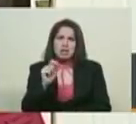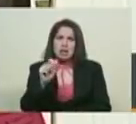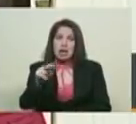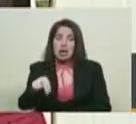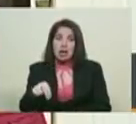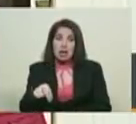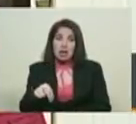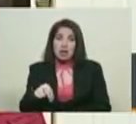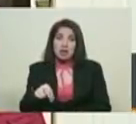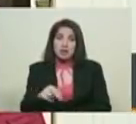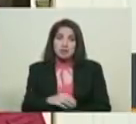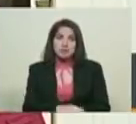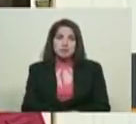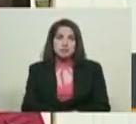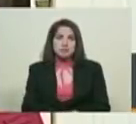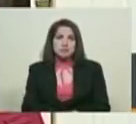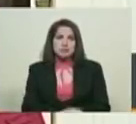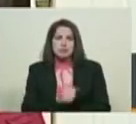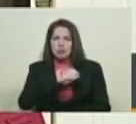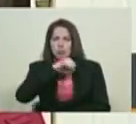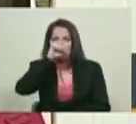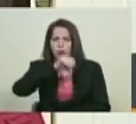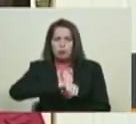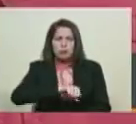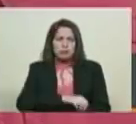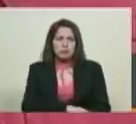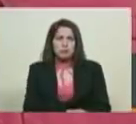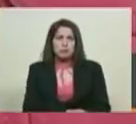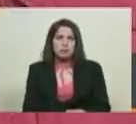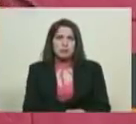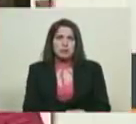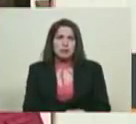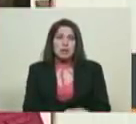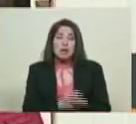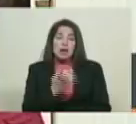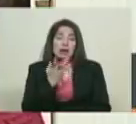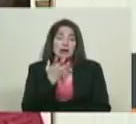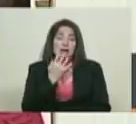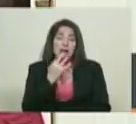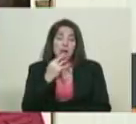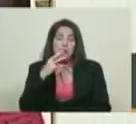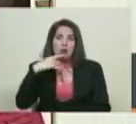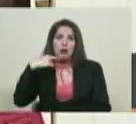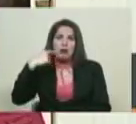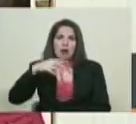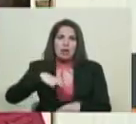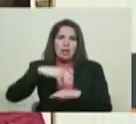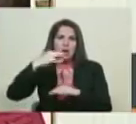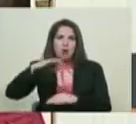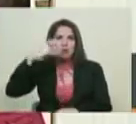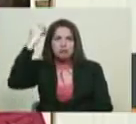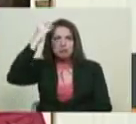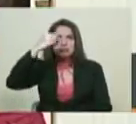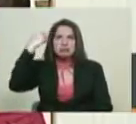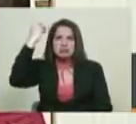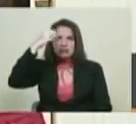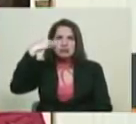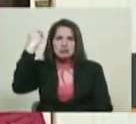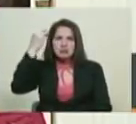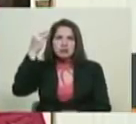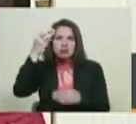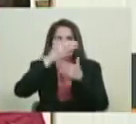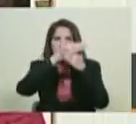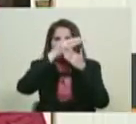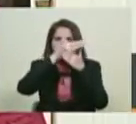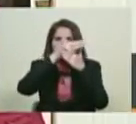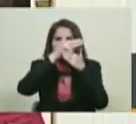gaitanista. Amo el ejemplo que dejó Gaitán, su pensamiento. Comparto y